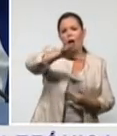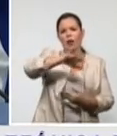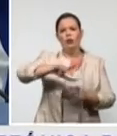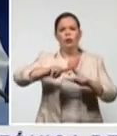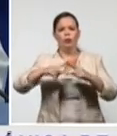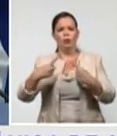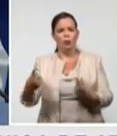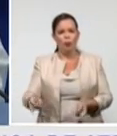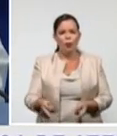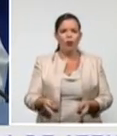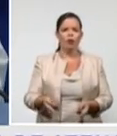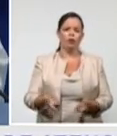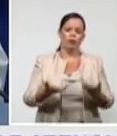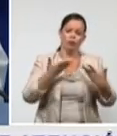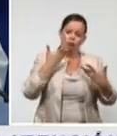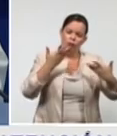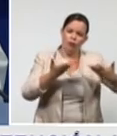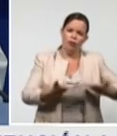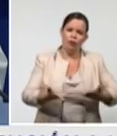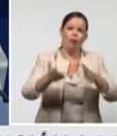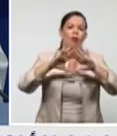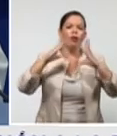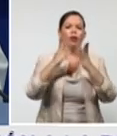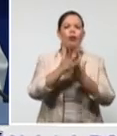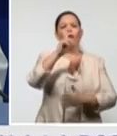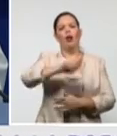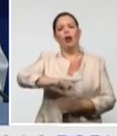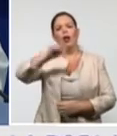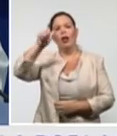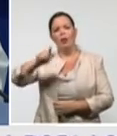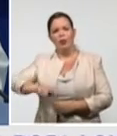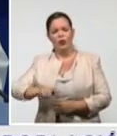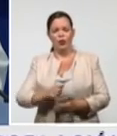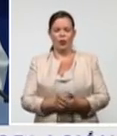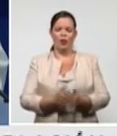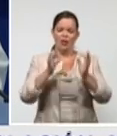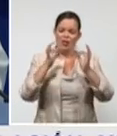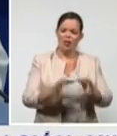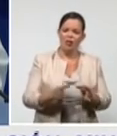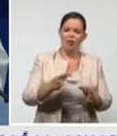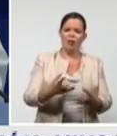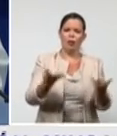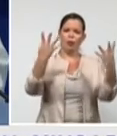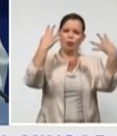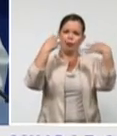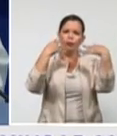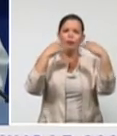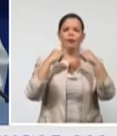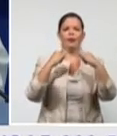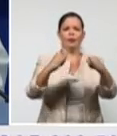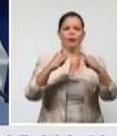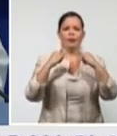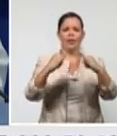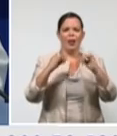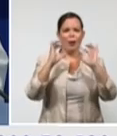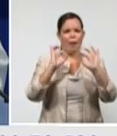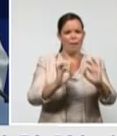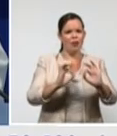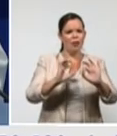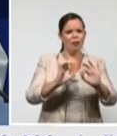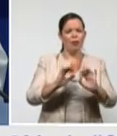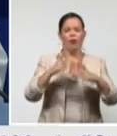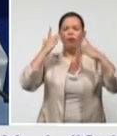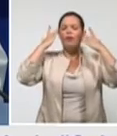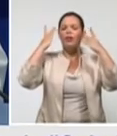la transmisión y a todas las personas que siguen la información y nuestro reconocimiento